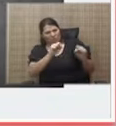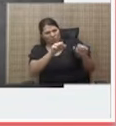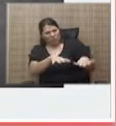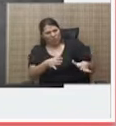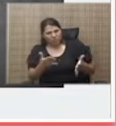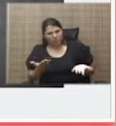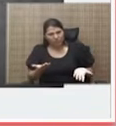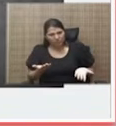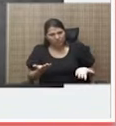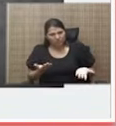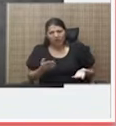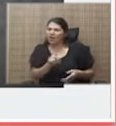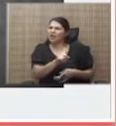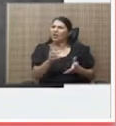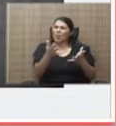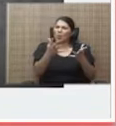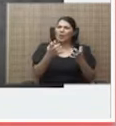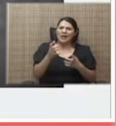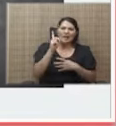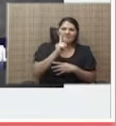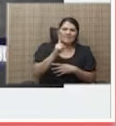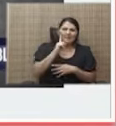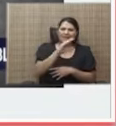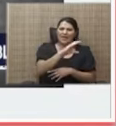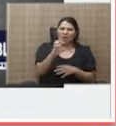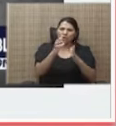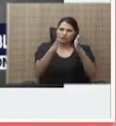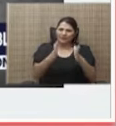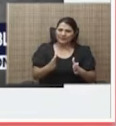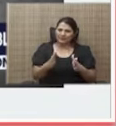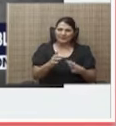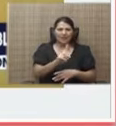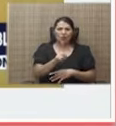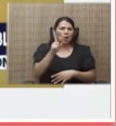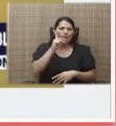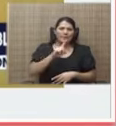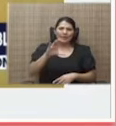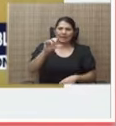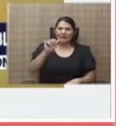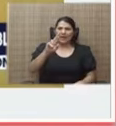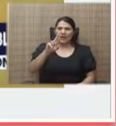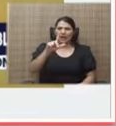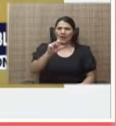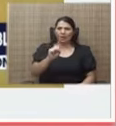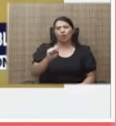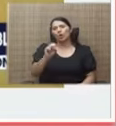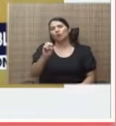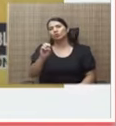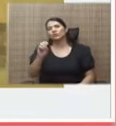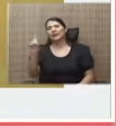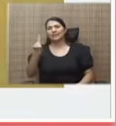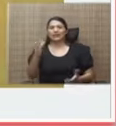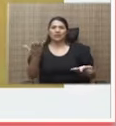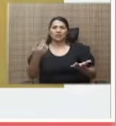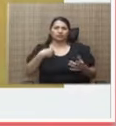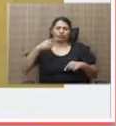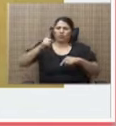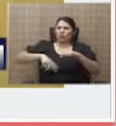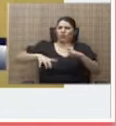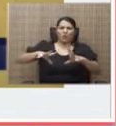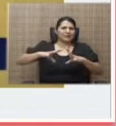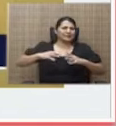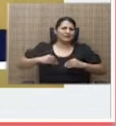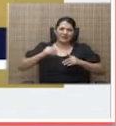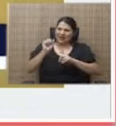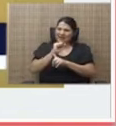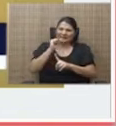pretenda tomarle el pelo a los costarricenses Don mient Don Carl simplemente es inaceptable la situación